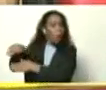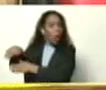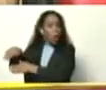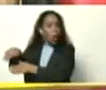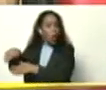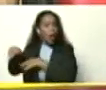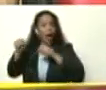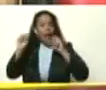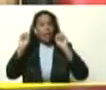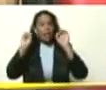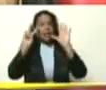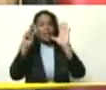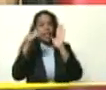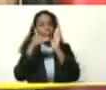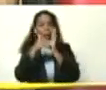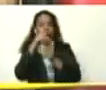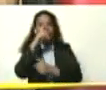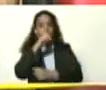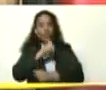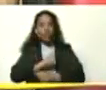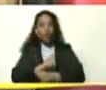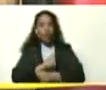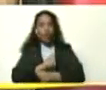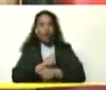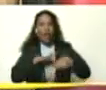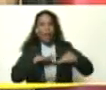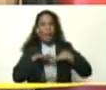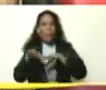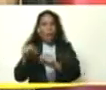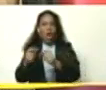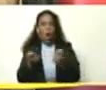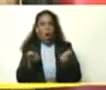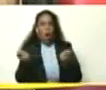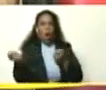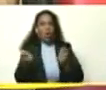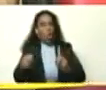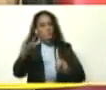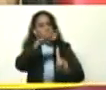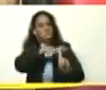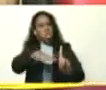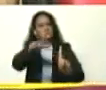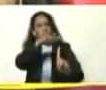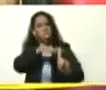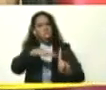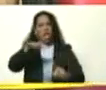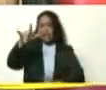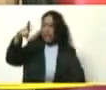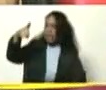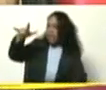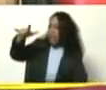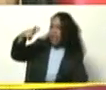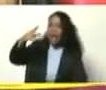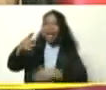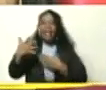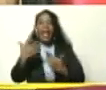de 7.000 años de imperios, de hegemones que pretendieron